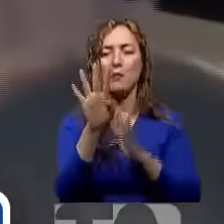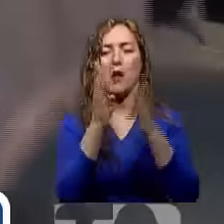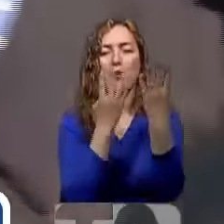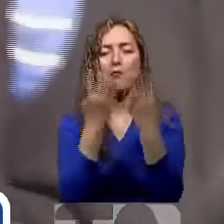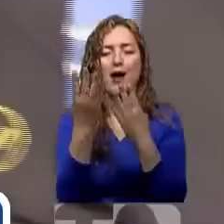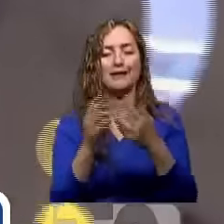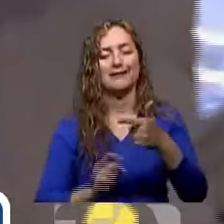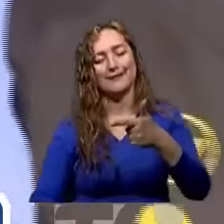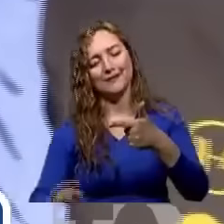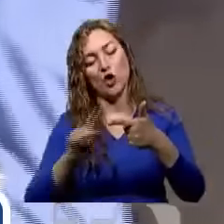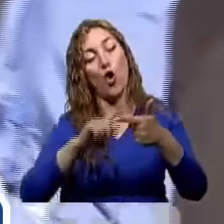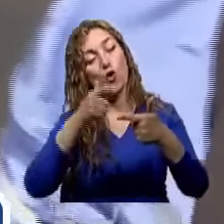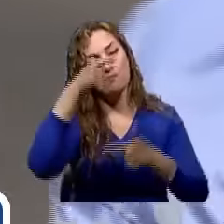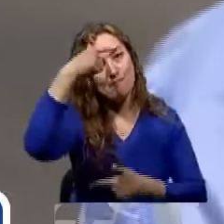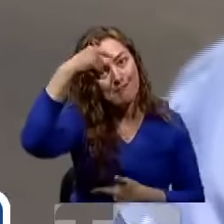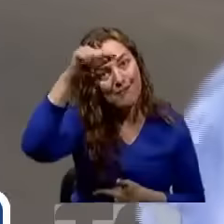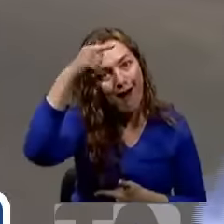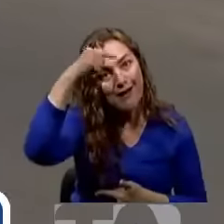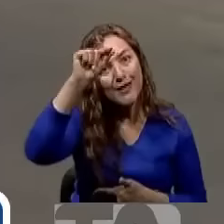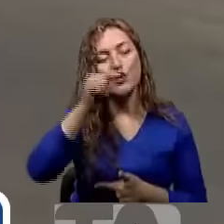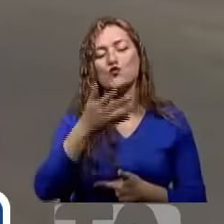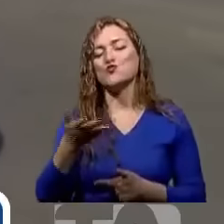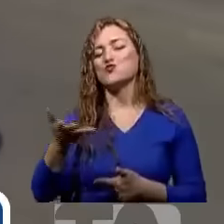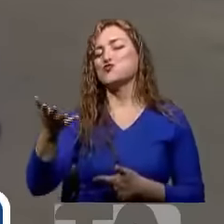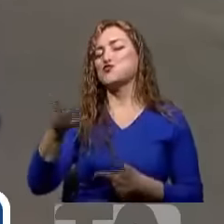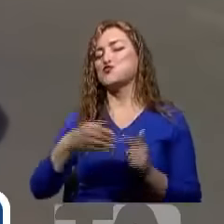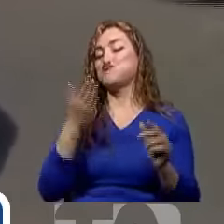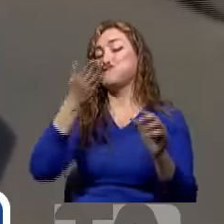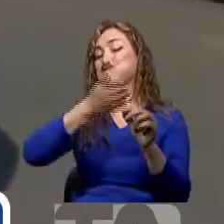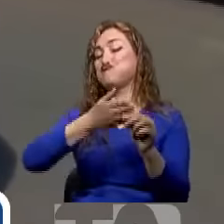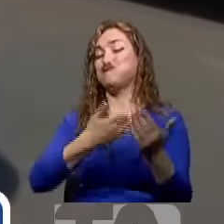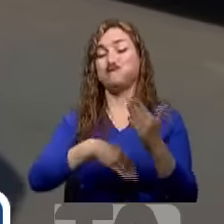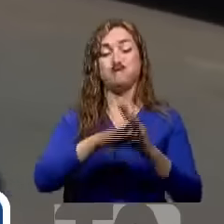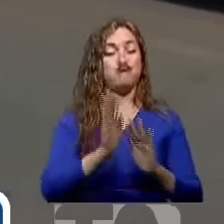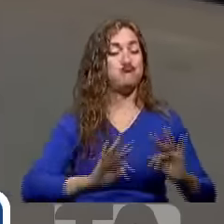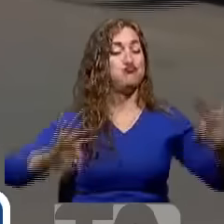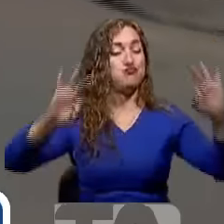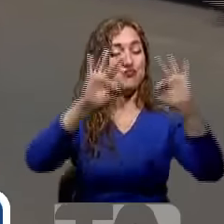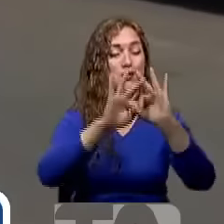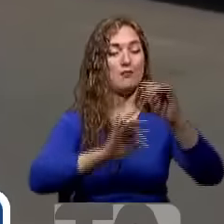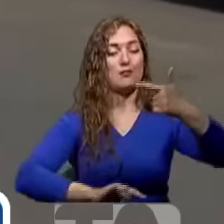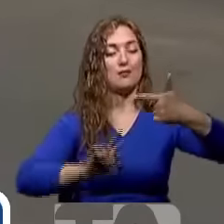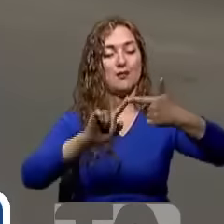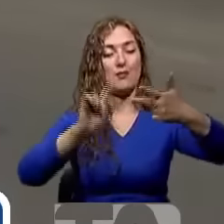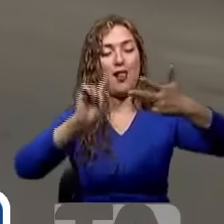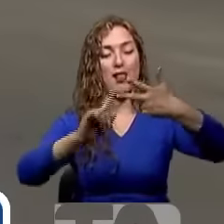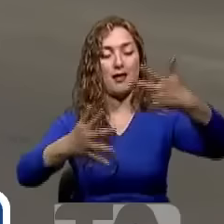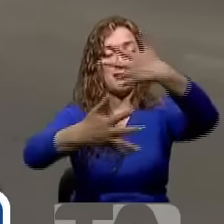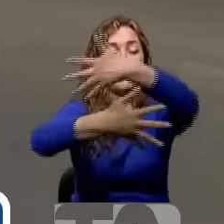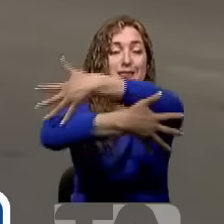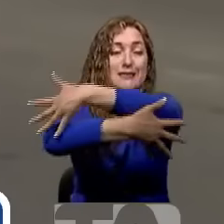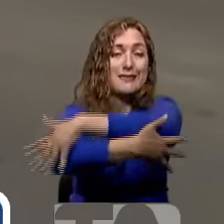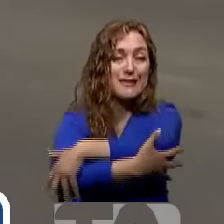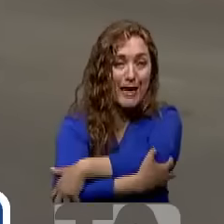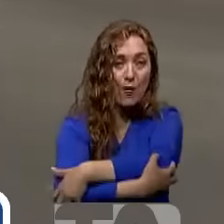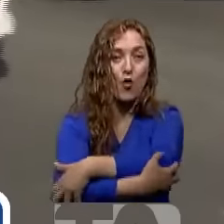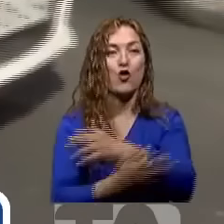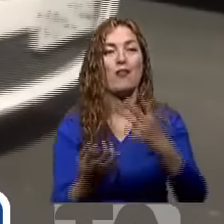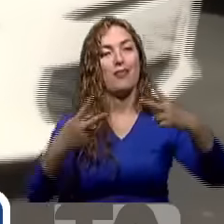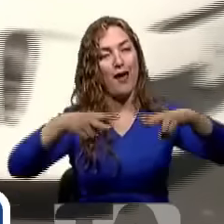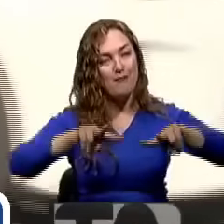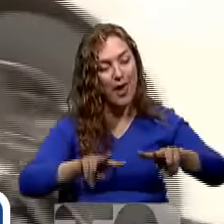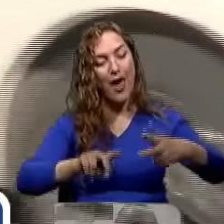Marín, que es otro objetivo importantísimo. Son lugares como, por ejemplo, el Trébol, el intercambiador del Trébol, los cuales